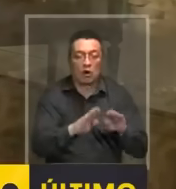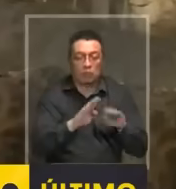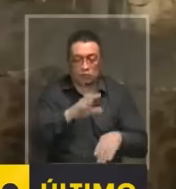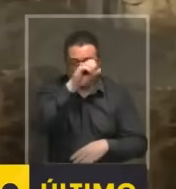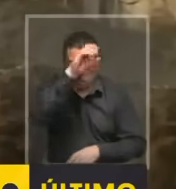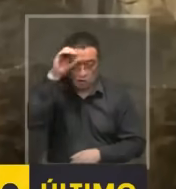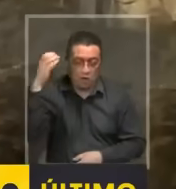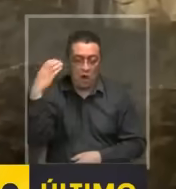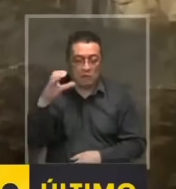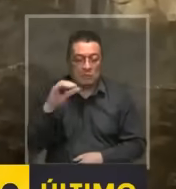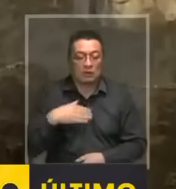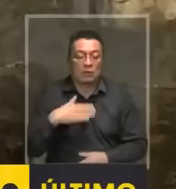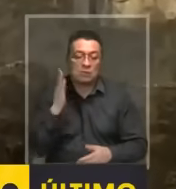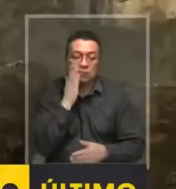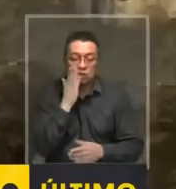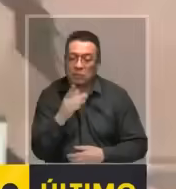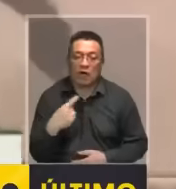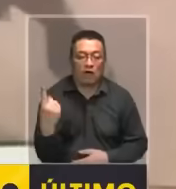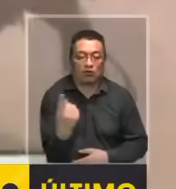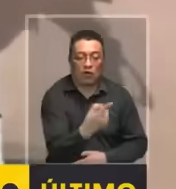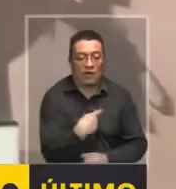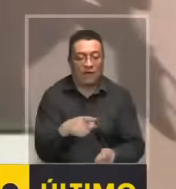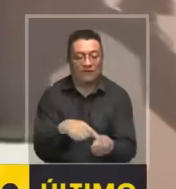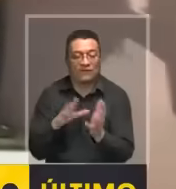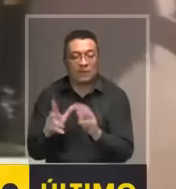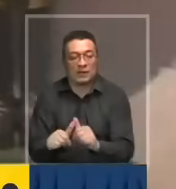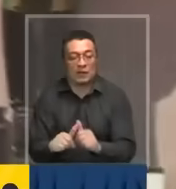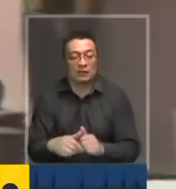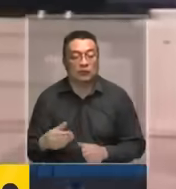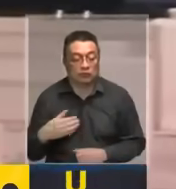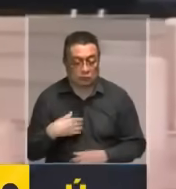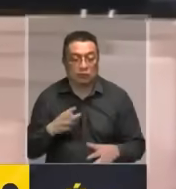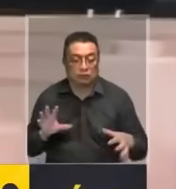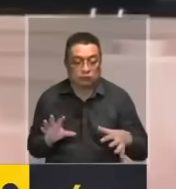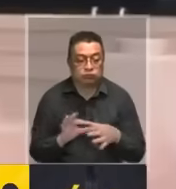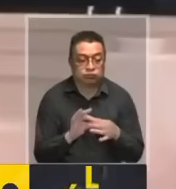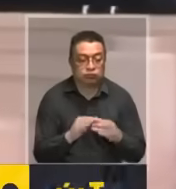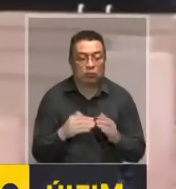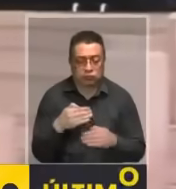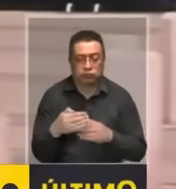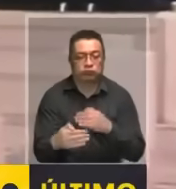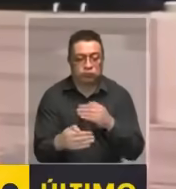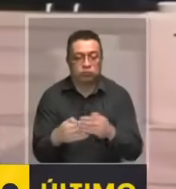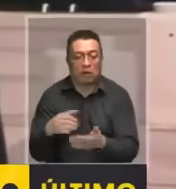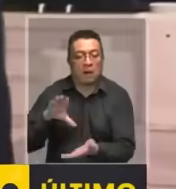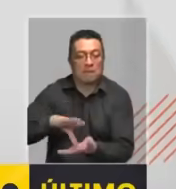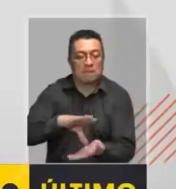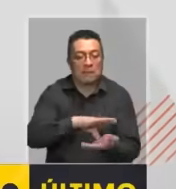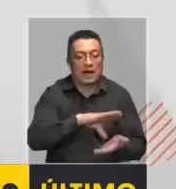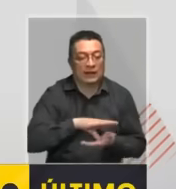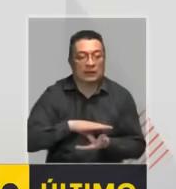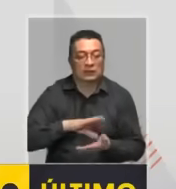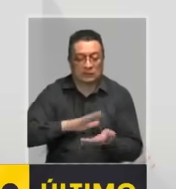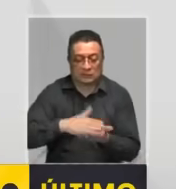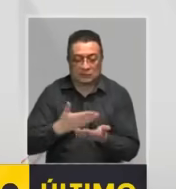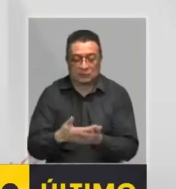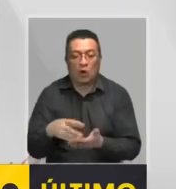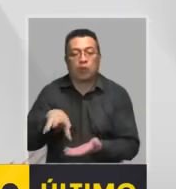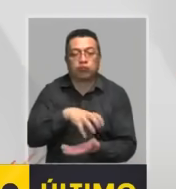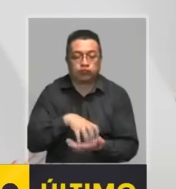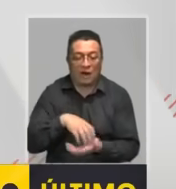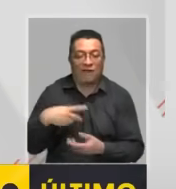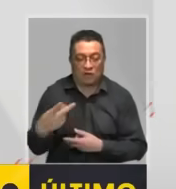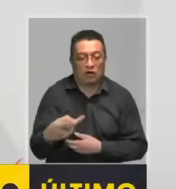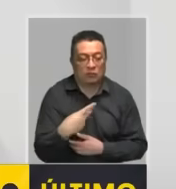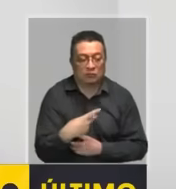Mi solidaridad con toda su familia. Fuimos aliados en el progreso de nuestros países y el bienestar de nuestros pueblos,